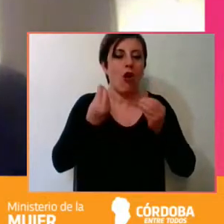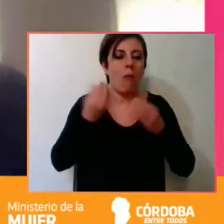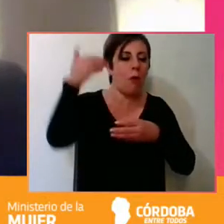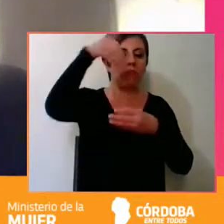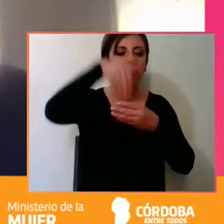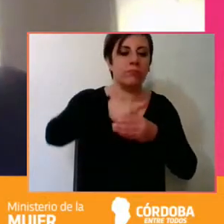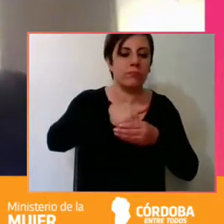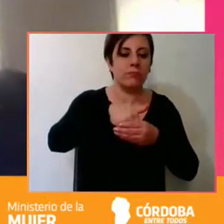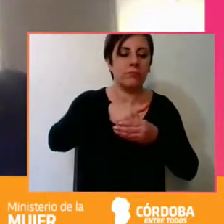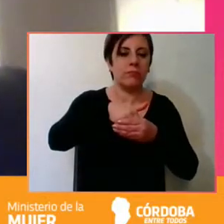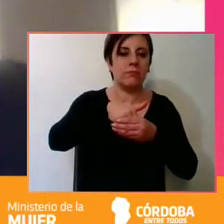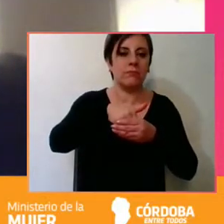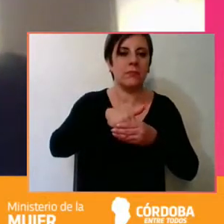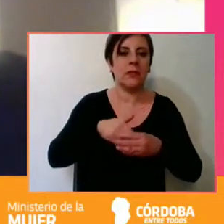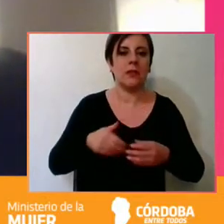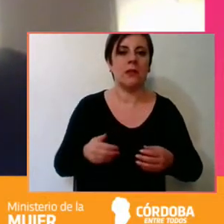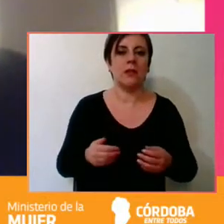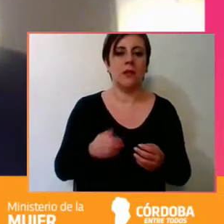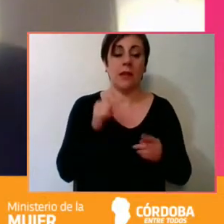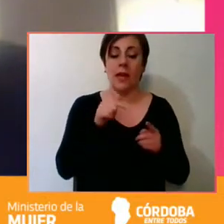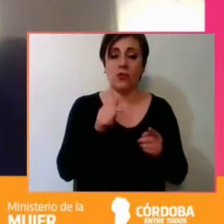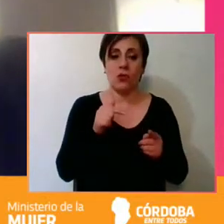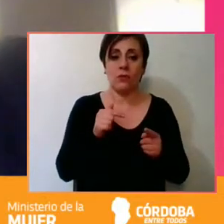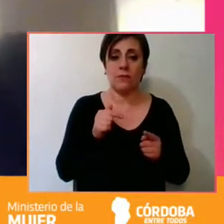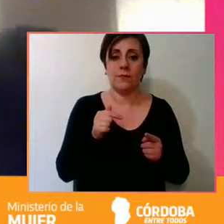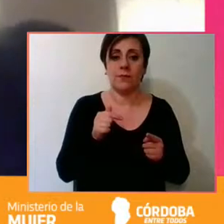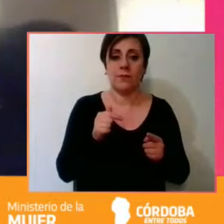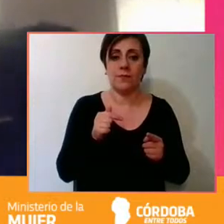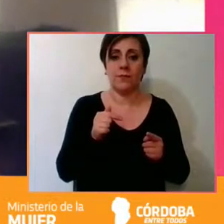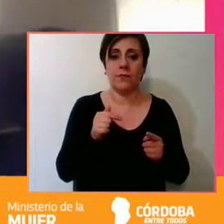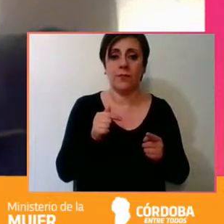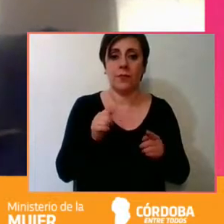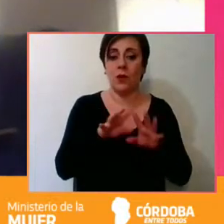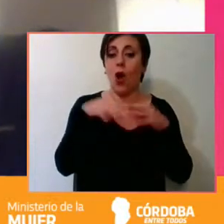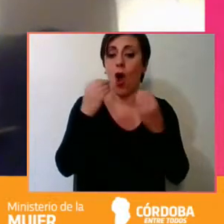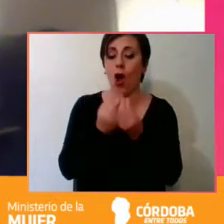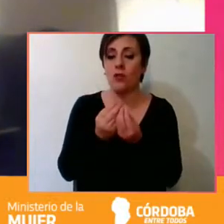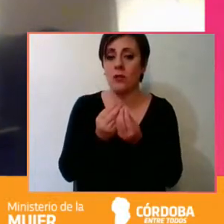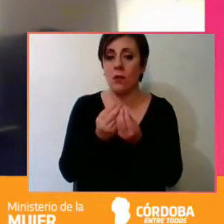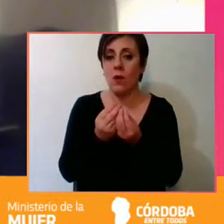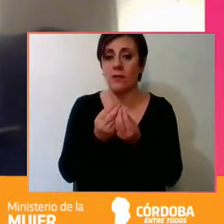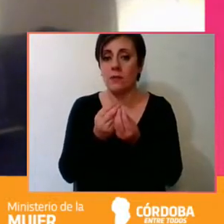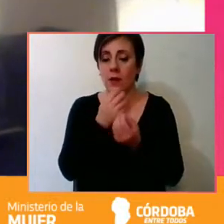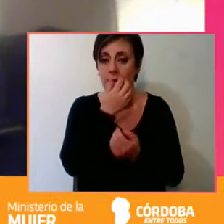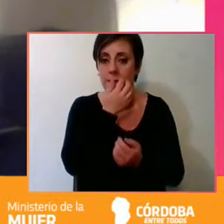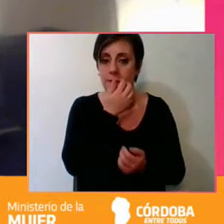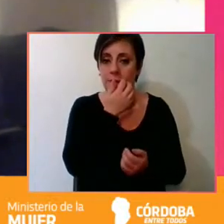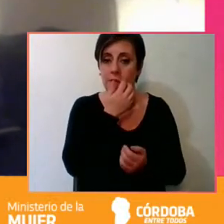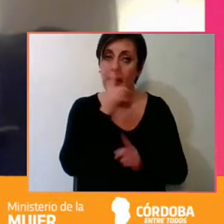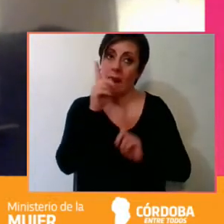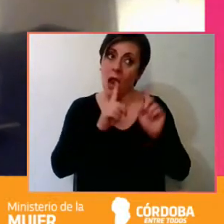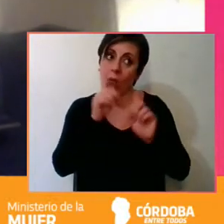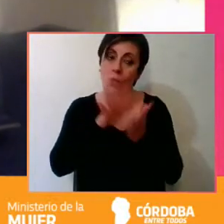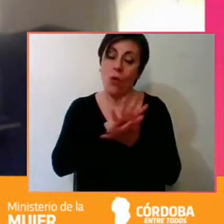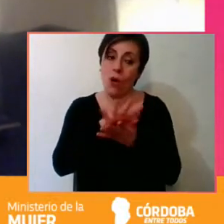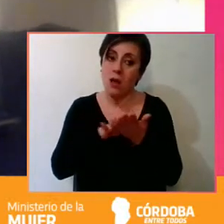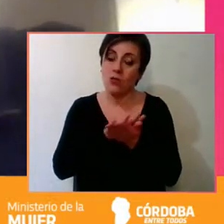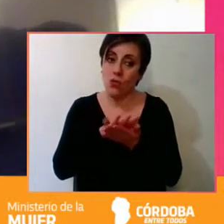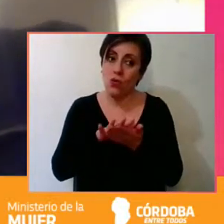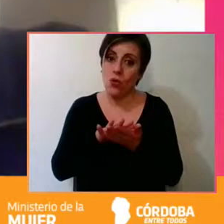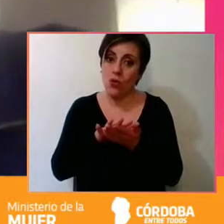centrado en esta conciliación. Y esto ha tenido como consecuencia, en algunos casos también,